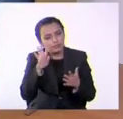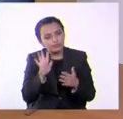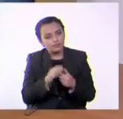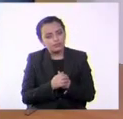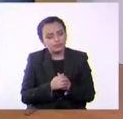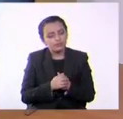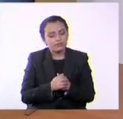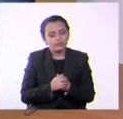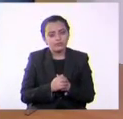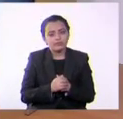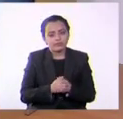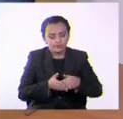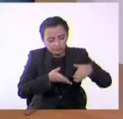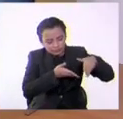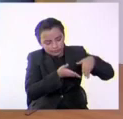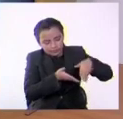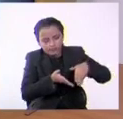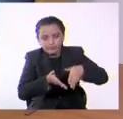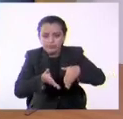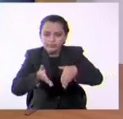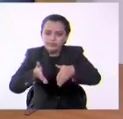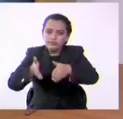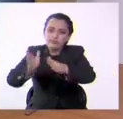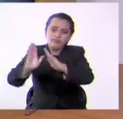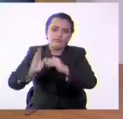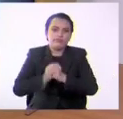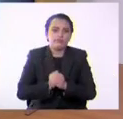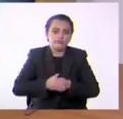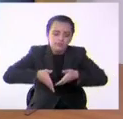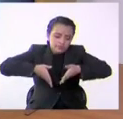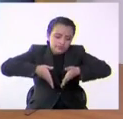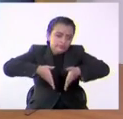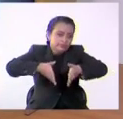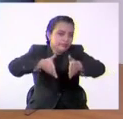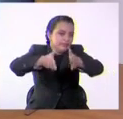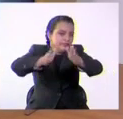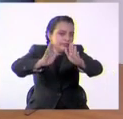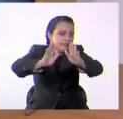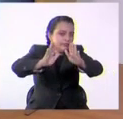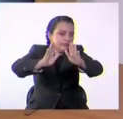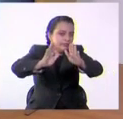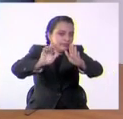dijimos de las carreteras. Okay. Pensemos en un megaproyecto que